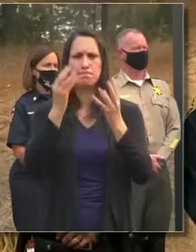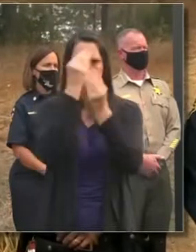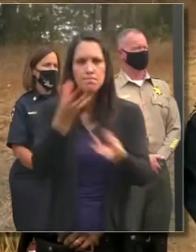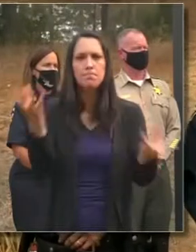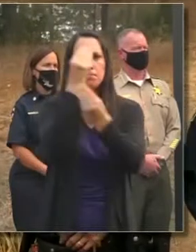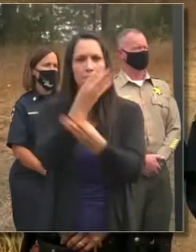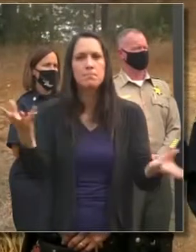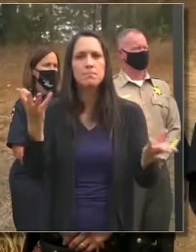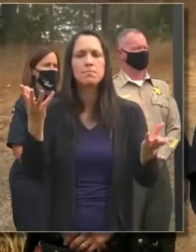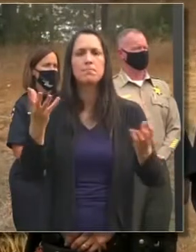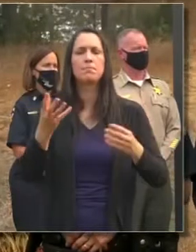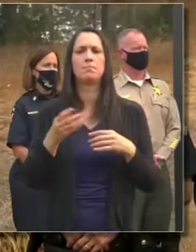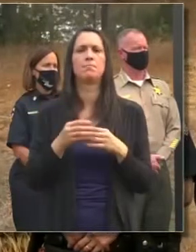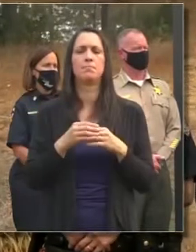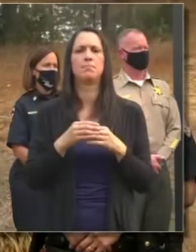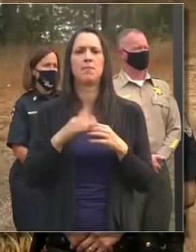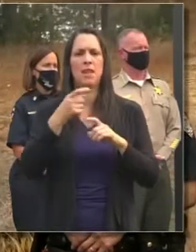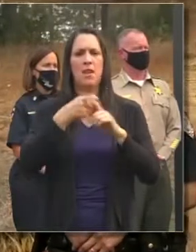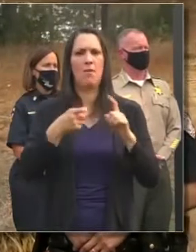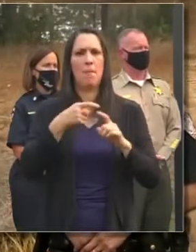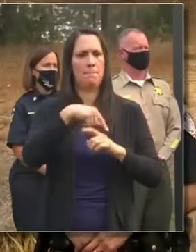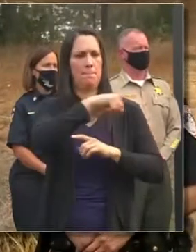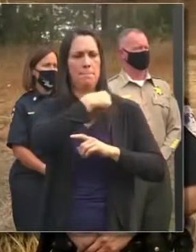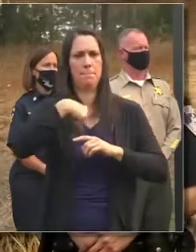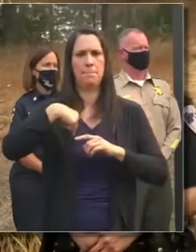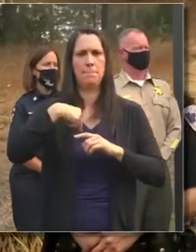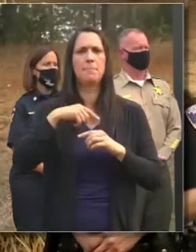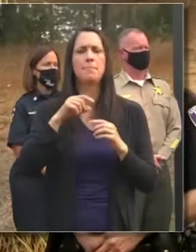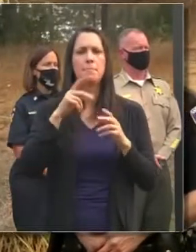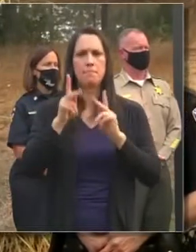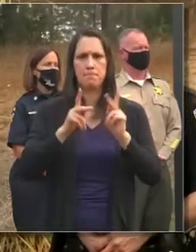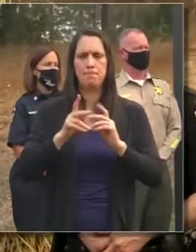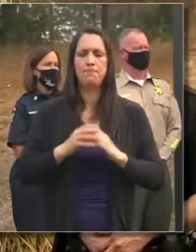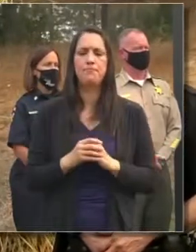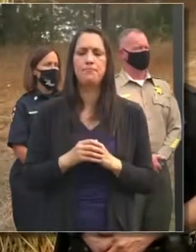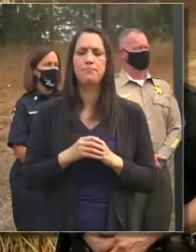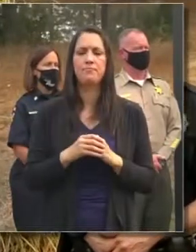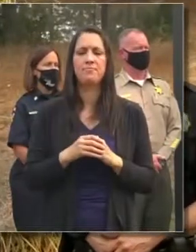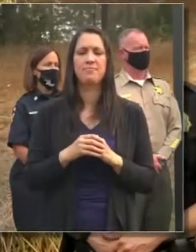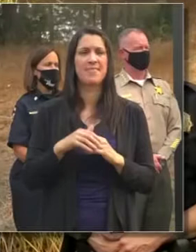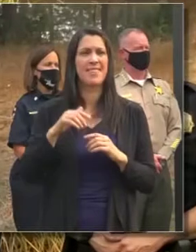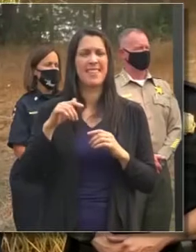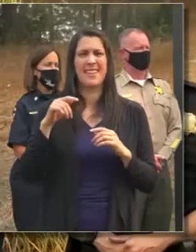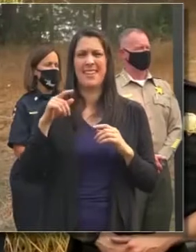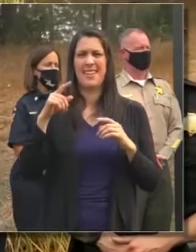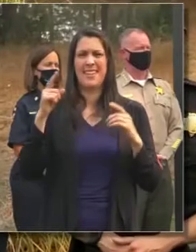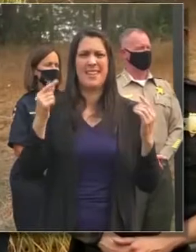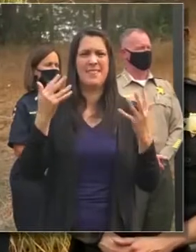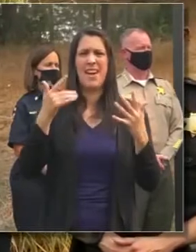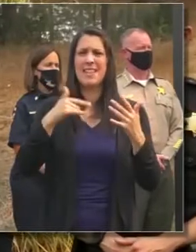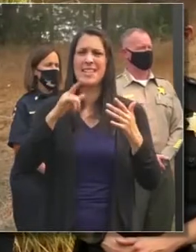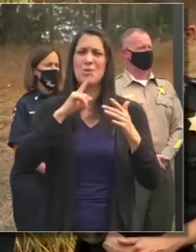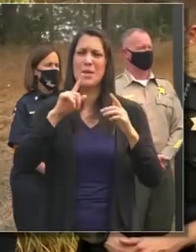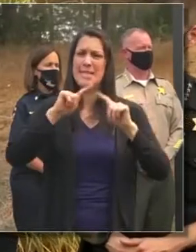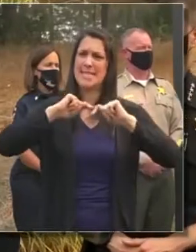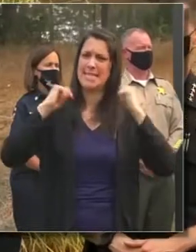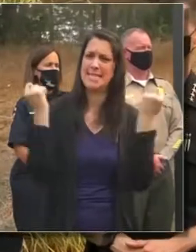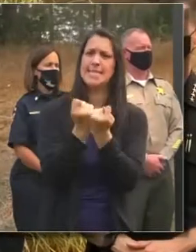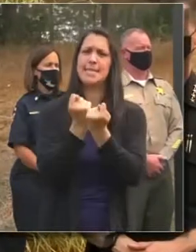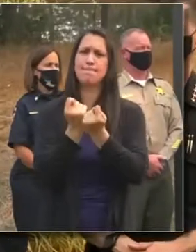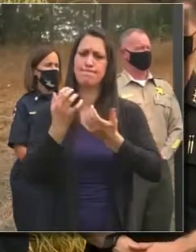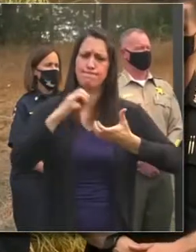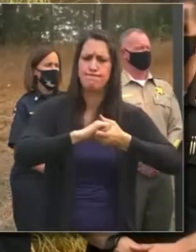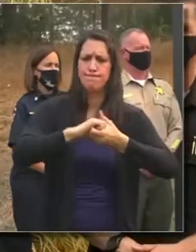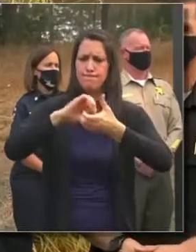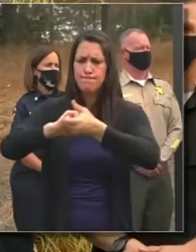tan importantes de todos los que están detrás de mí esto es un deporte en equipo no podemos hacer esto solos